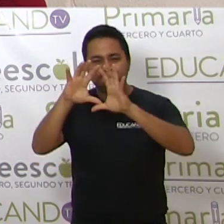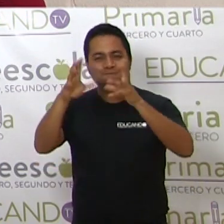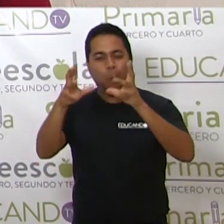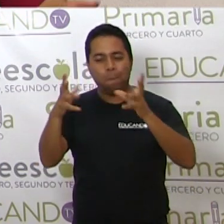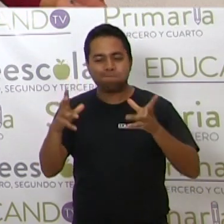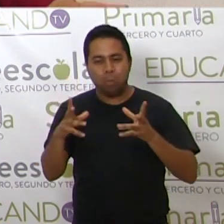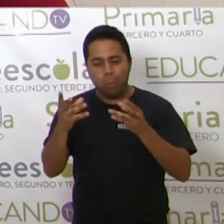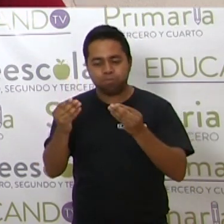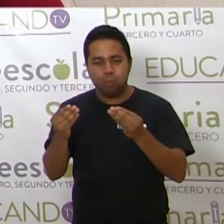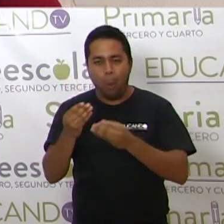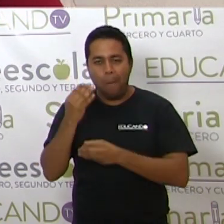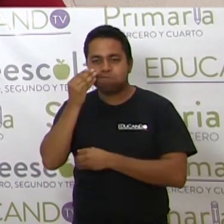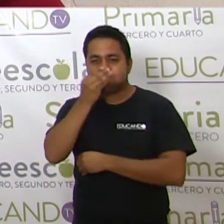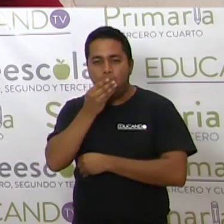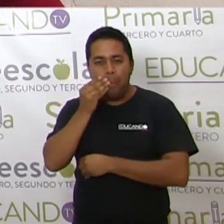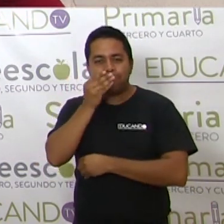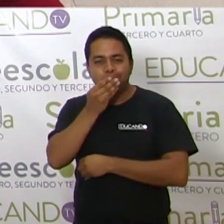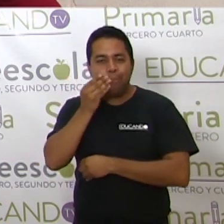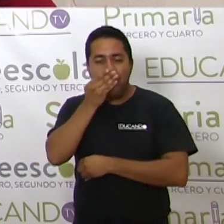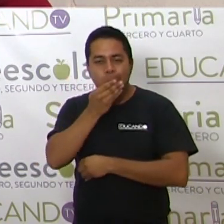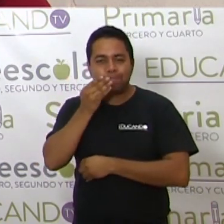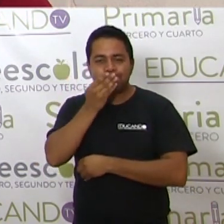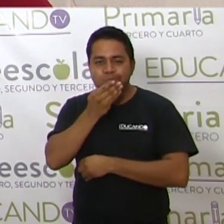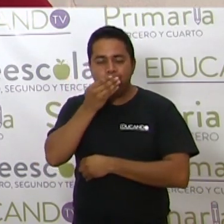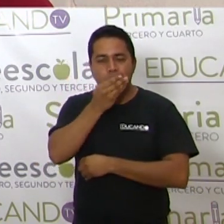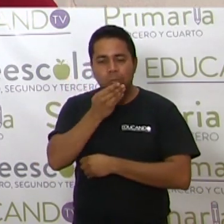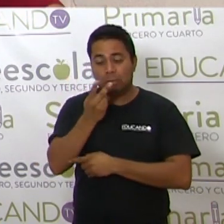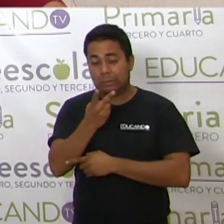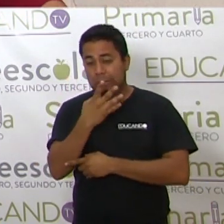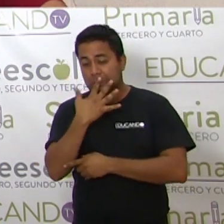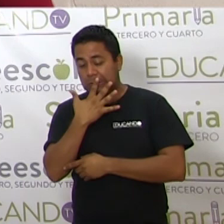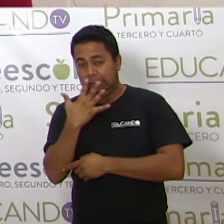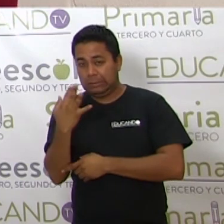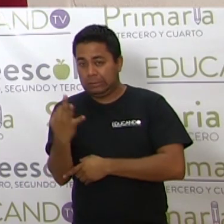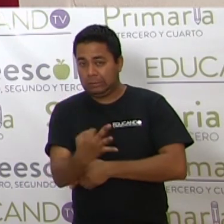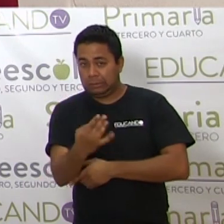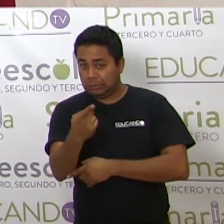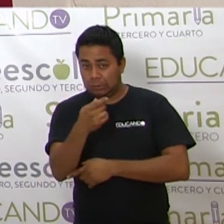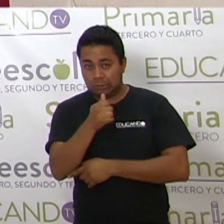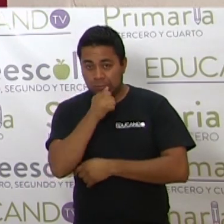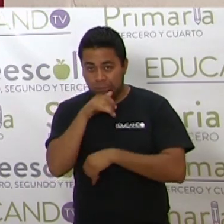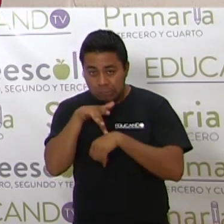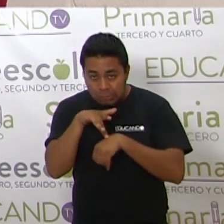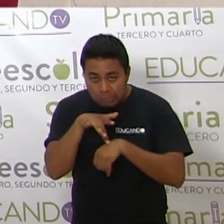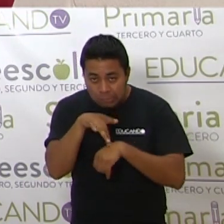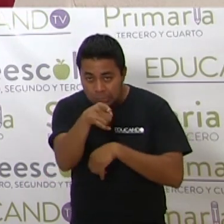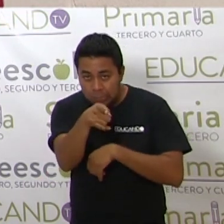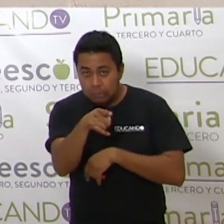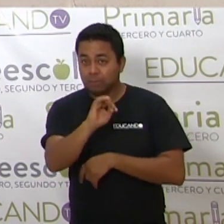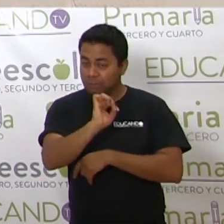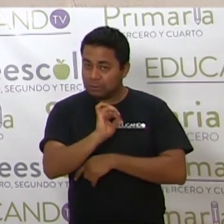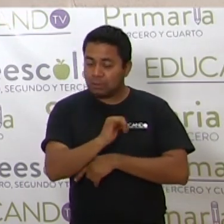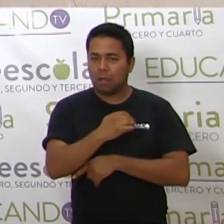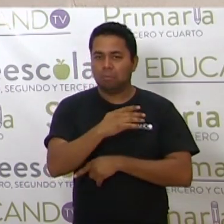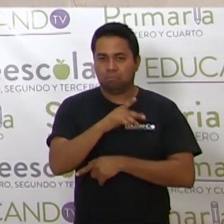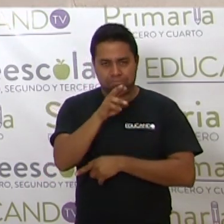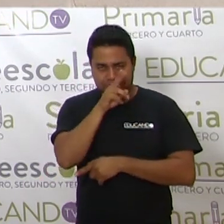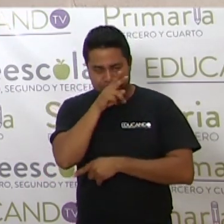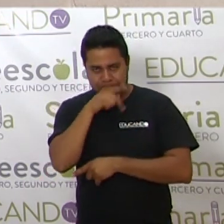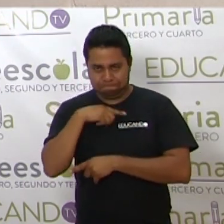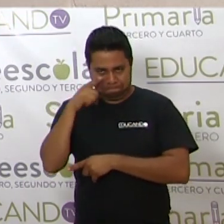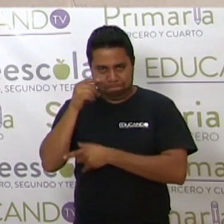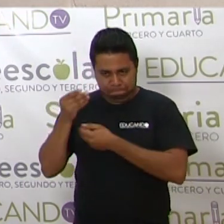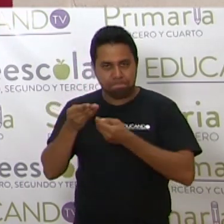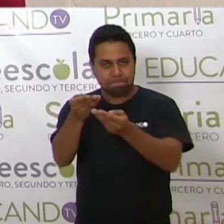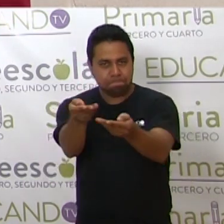quien no ha comido algodones de azúcar que son tan ricos no comiendo algo comedias si no te traigo algodón de azúcar